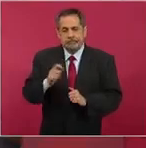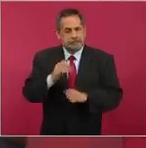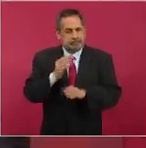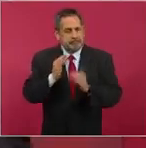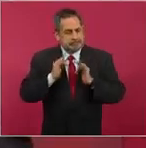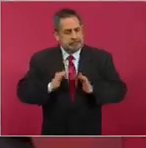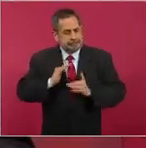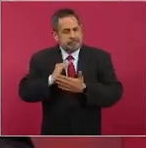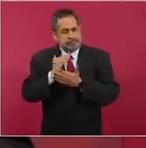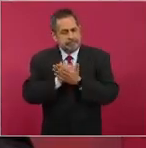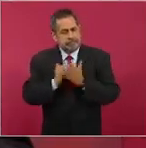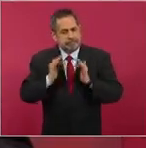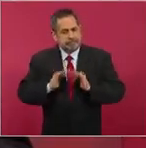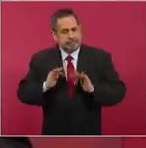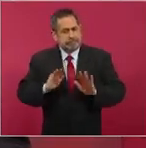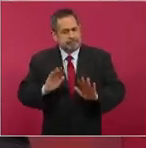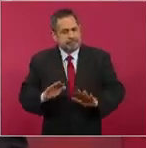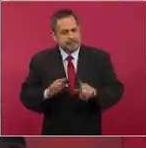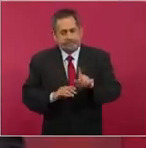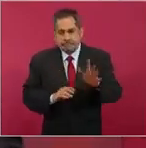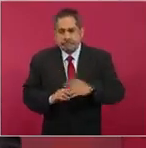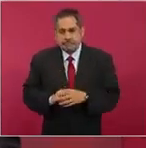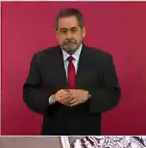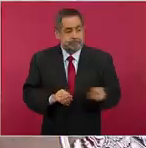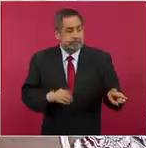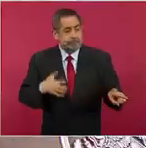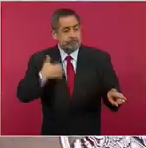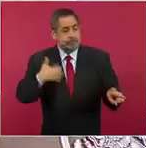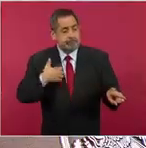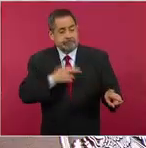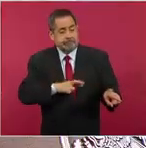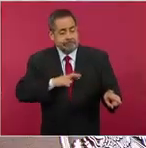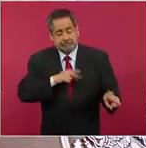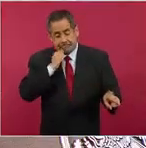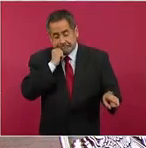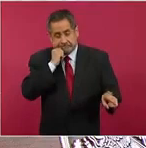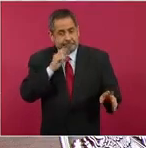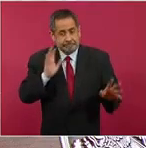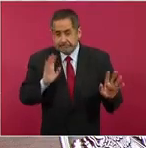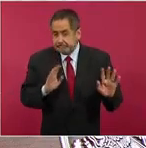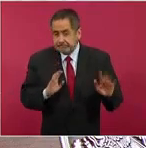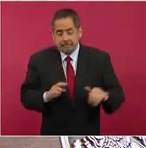serenarse y aunque nos tenga mucho coraje,